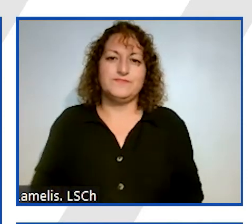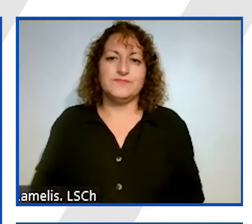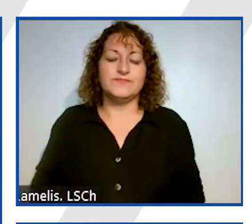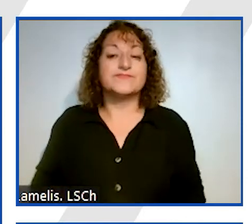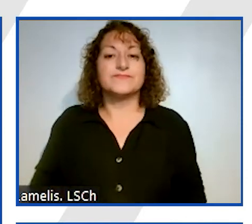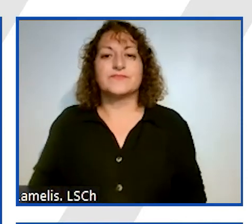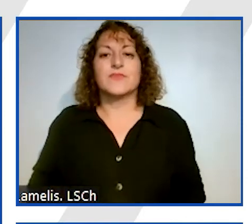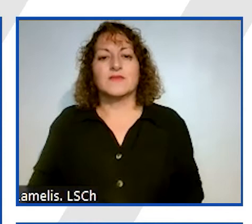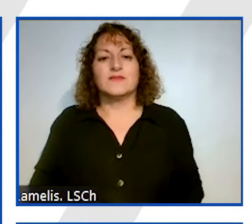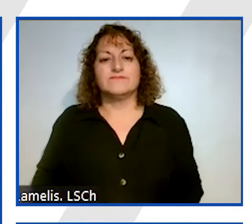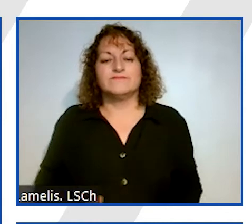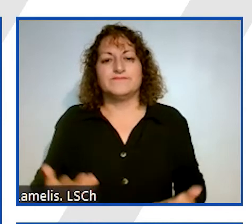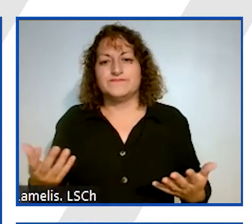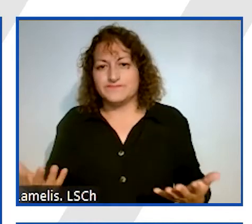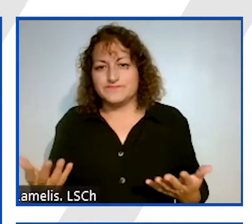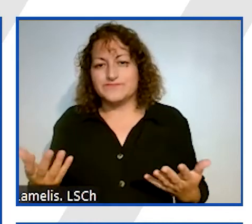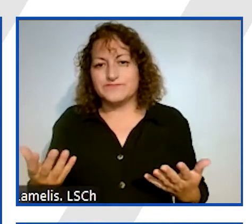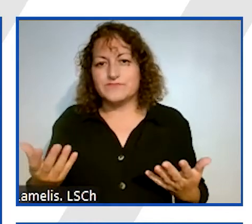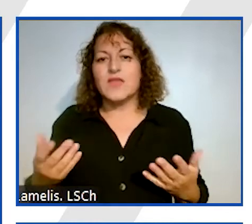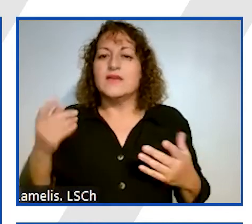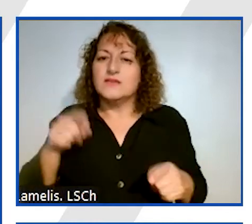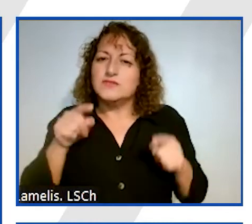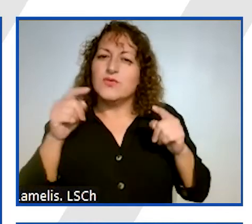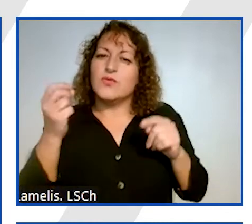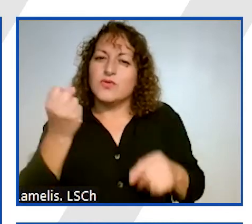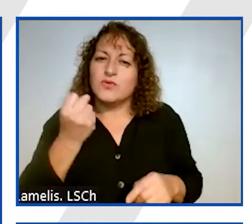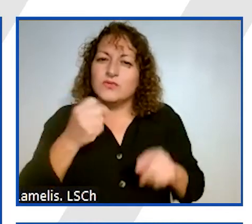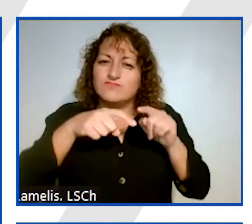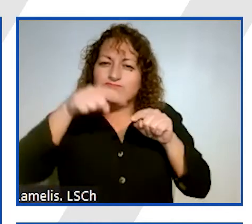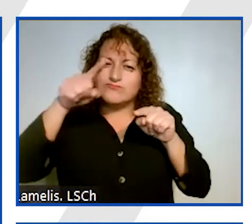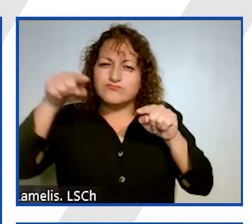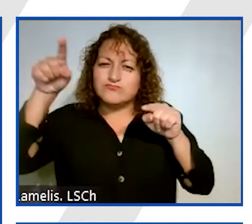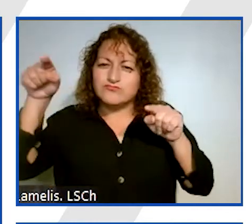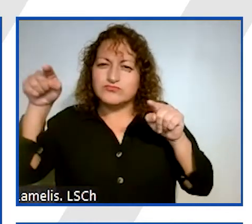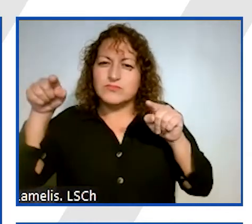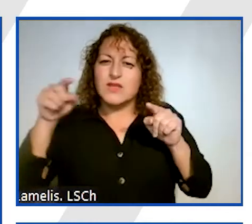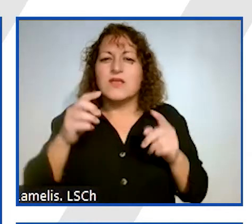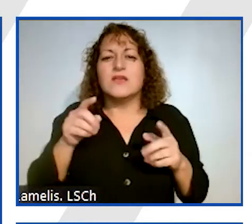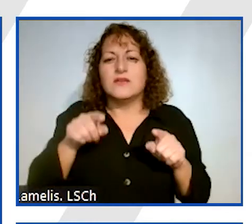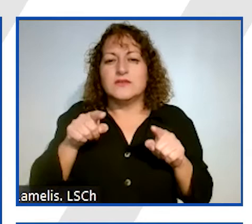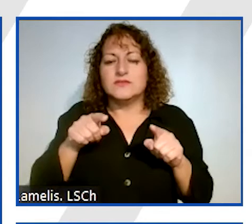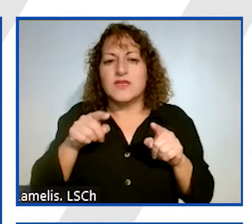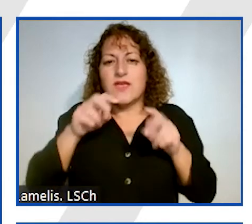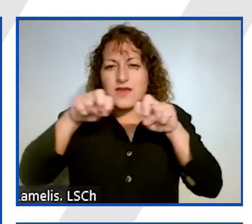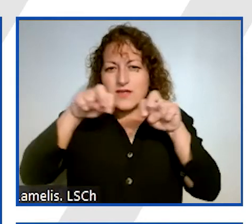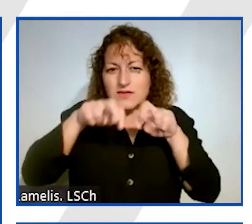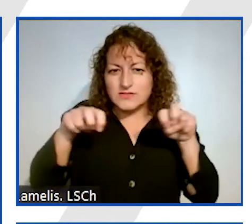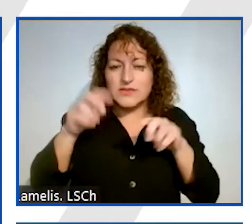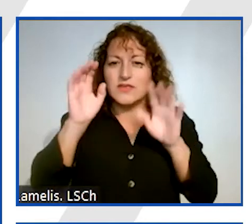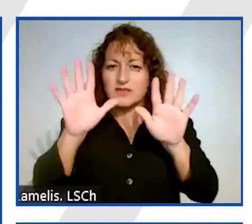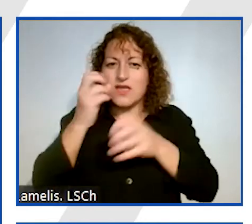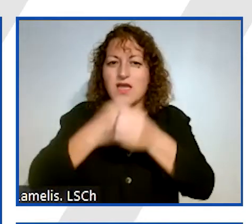Bueno, en términos generales, y estos son números aproximadamente hasta hace 10 años atrás que se hizo este análisis, si se dan